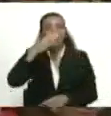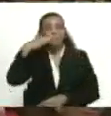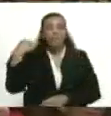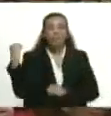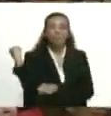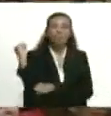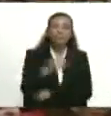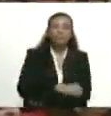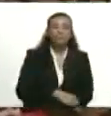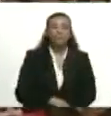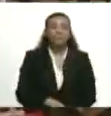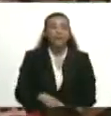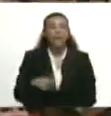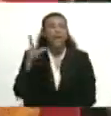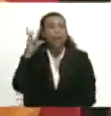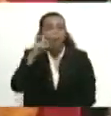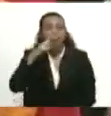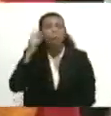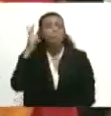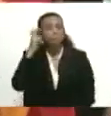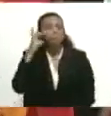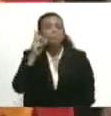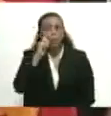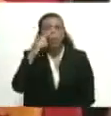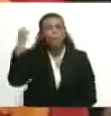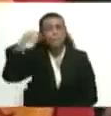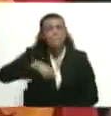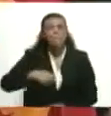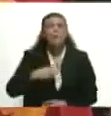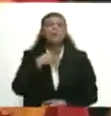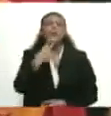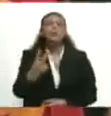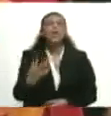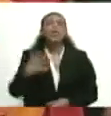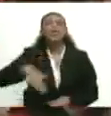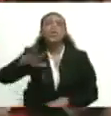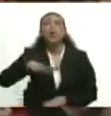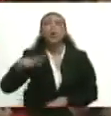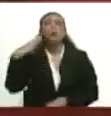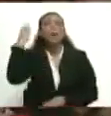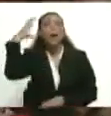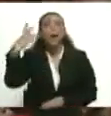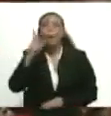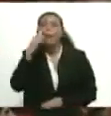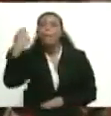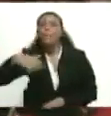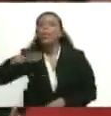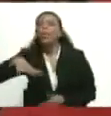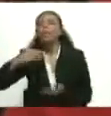No, los hombres sonaron más duros. ¿Dónde están los hombres de Caricuao?